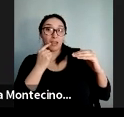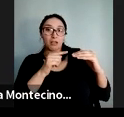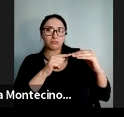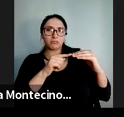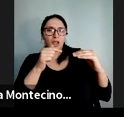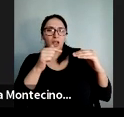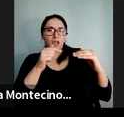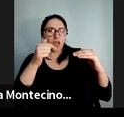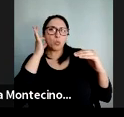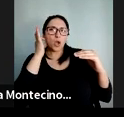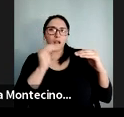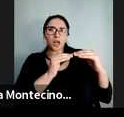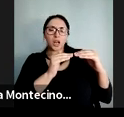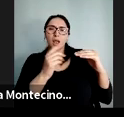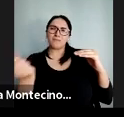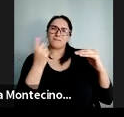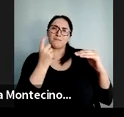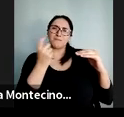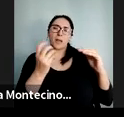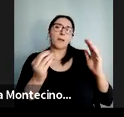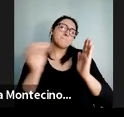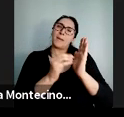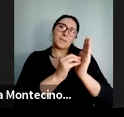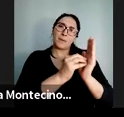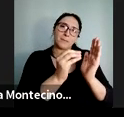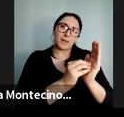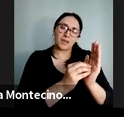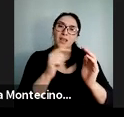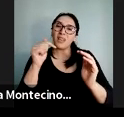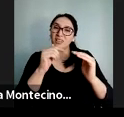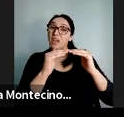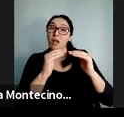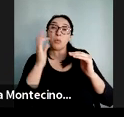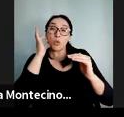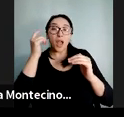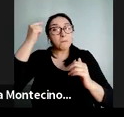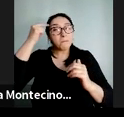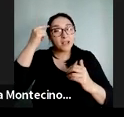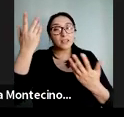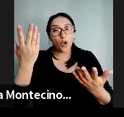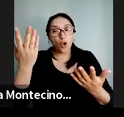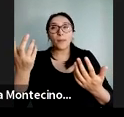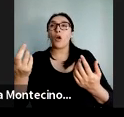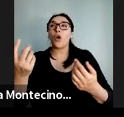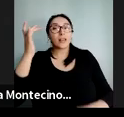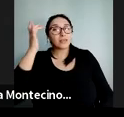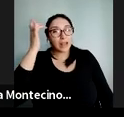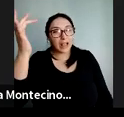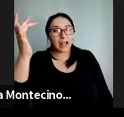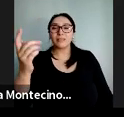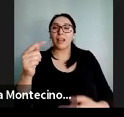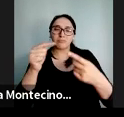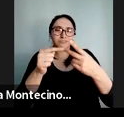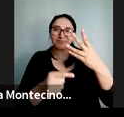de ataques. Y estos ataques muy pocas veces van relacionados a cómo piensan, a su inteligencia o a debatir